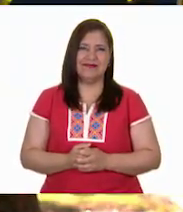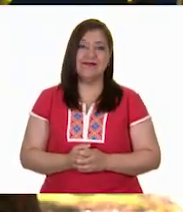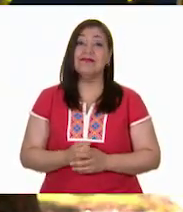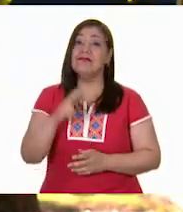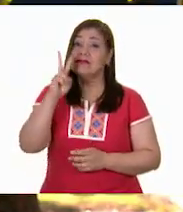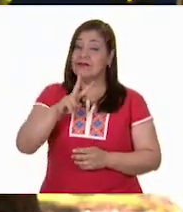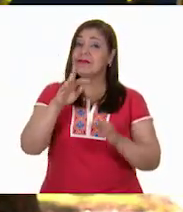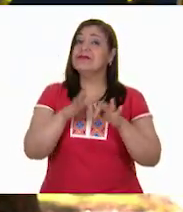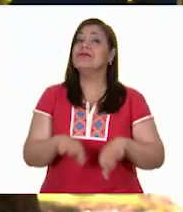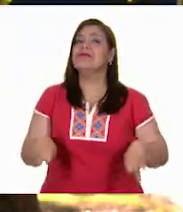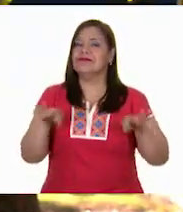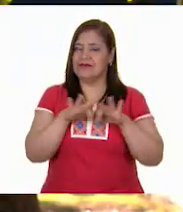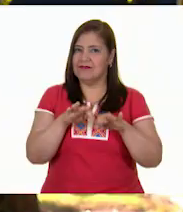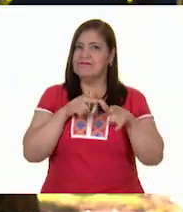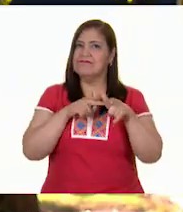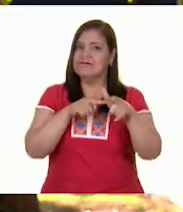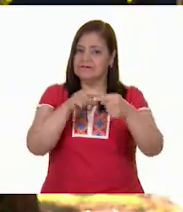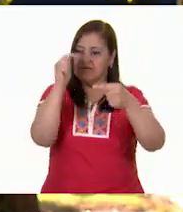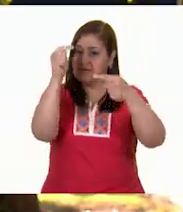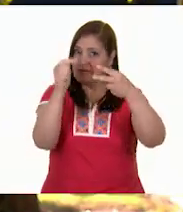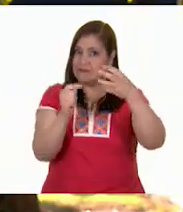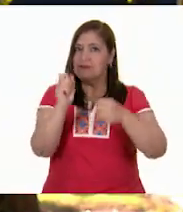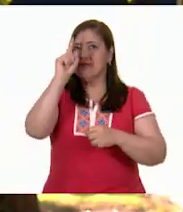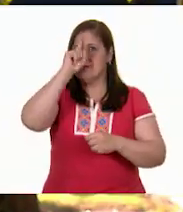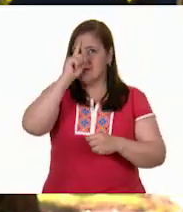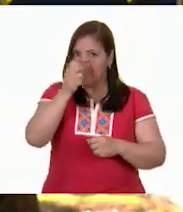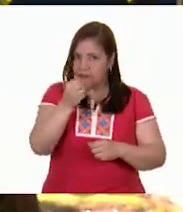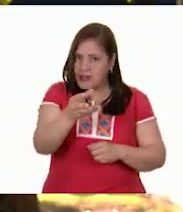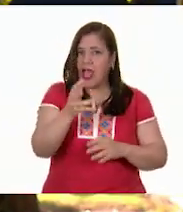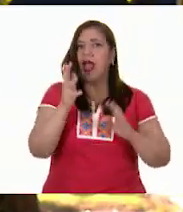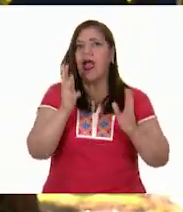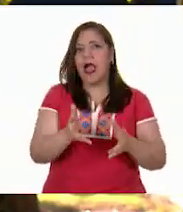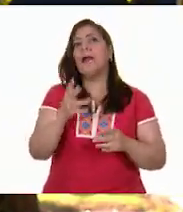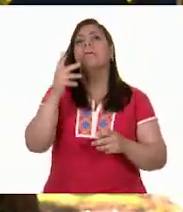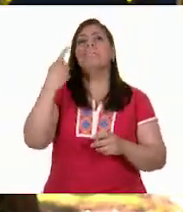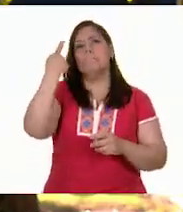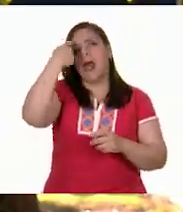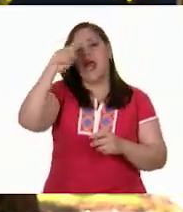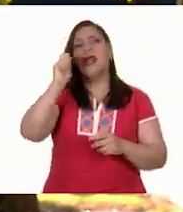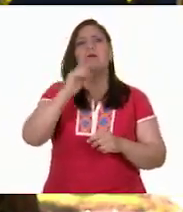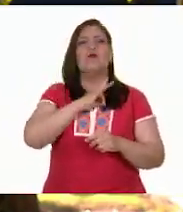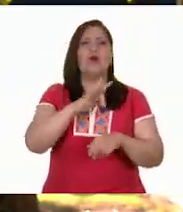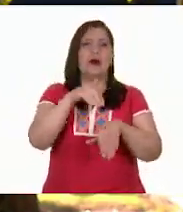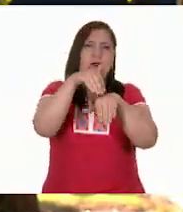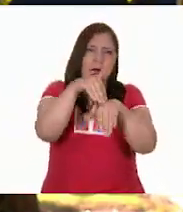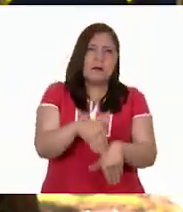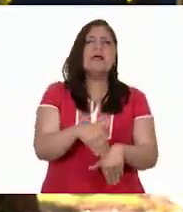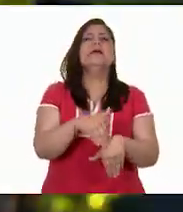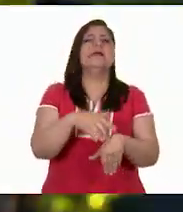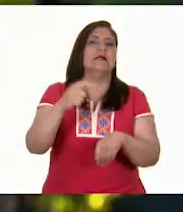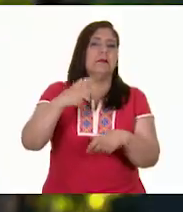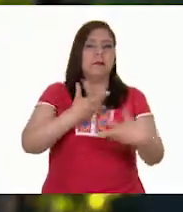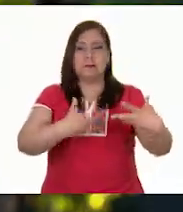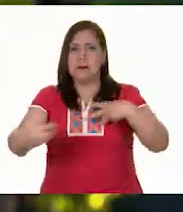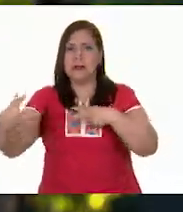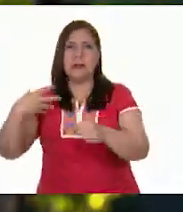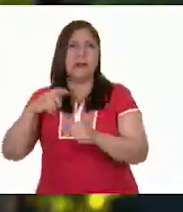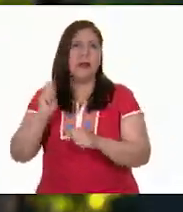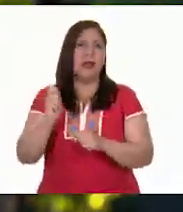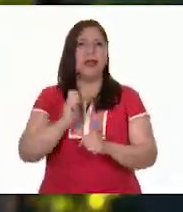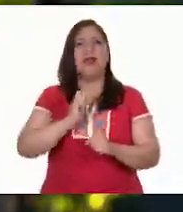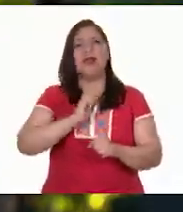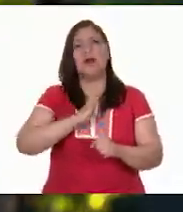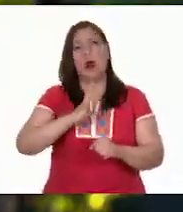Es muy importante continuar con las recomendaciones para evitar contagios de COVID. Trata de